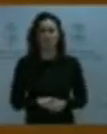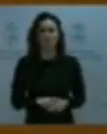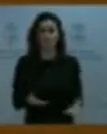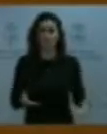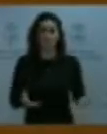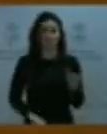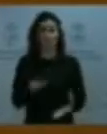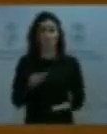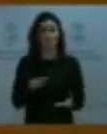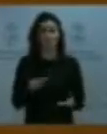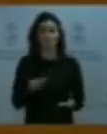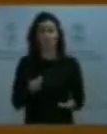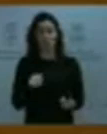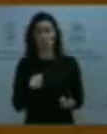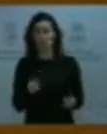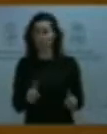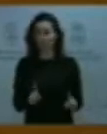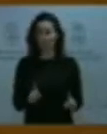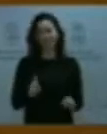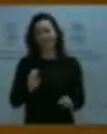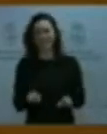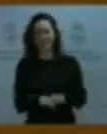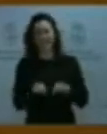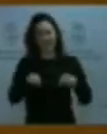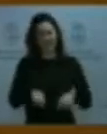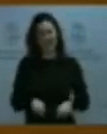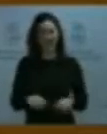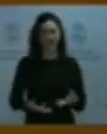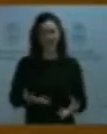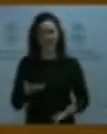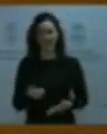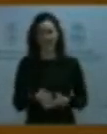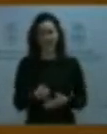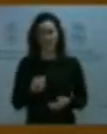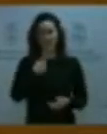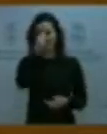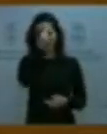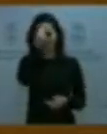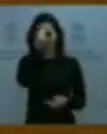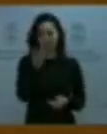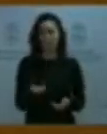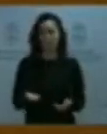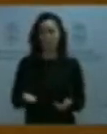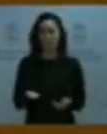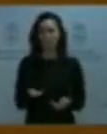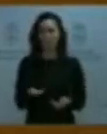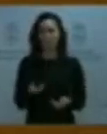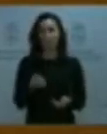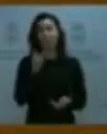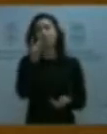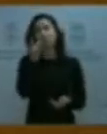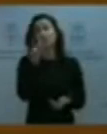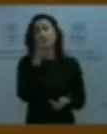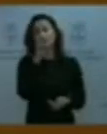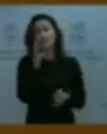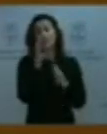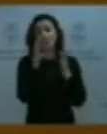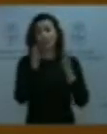esas. Yo creo que son bueno, pues palabras que en nada ayudan a solucionar el problema, señor